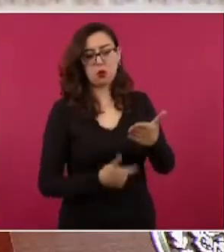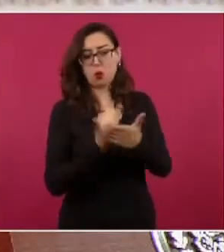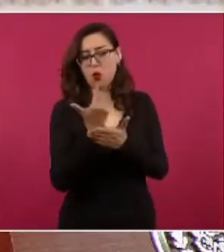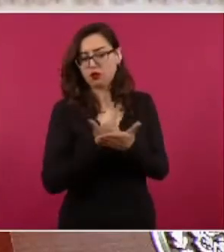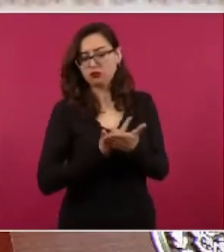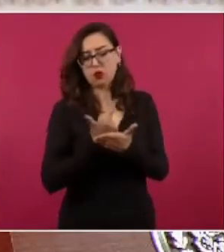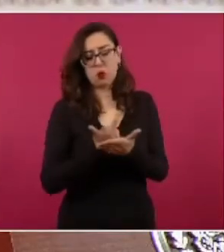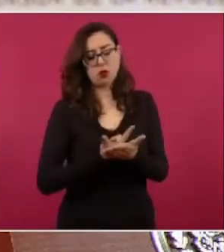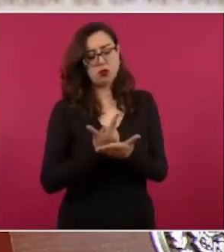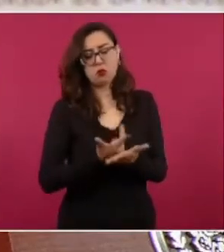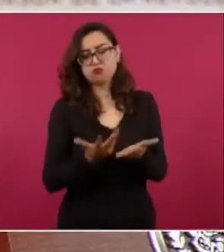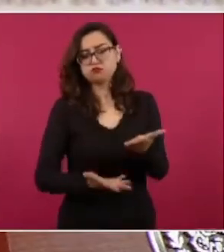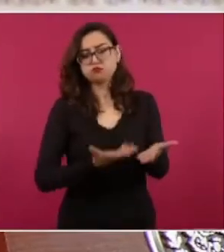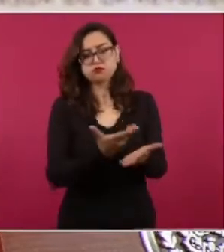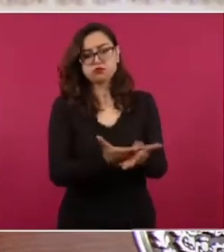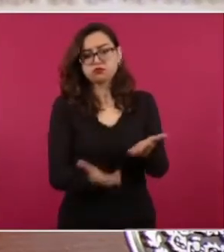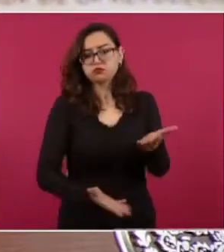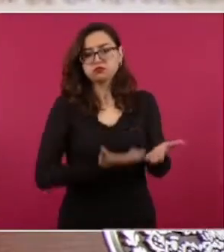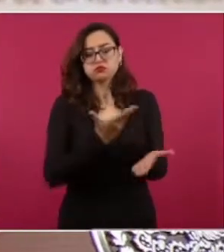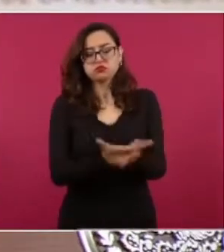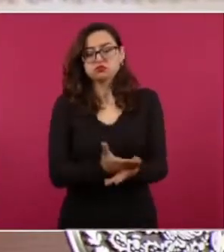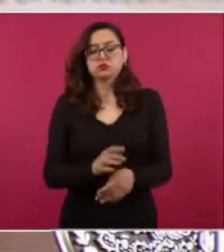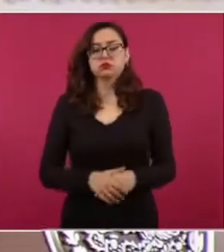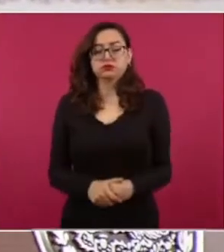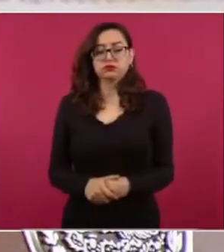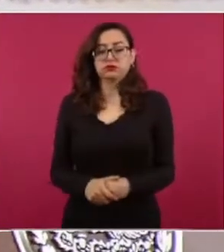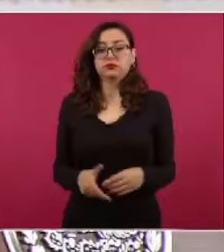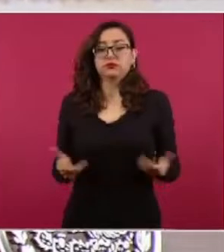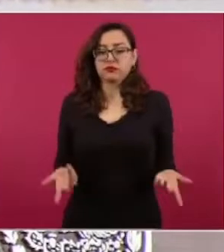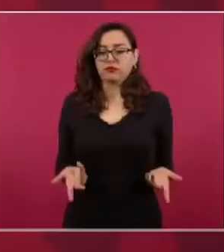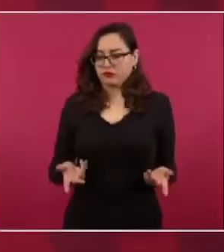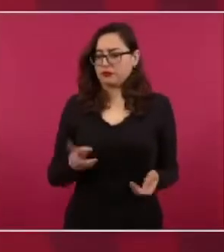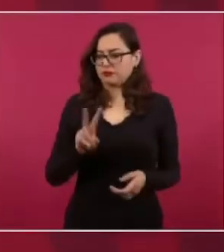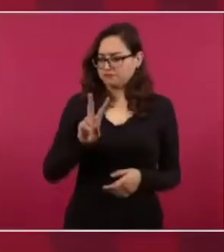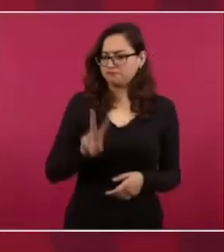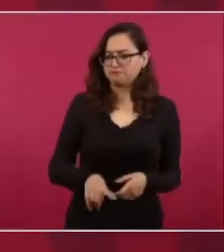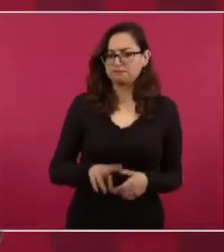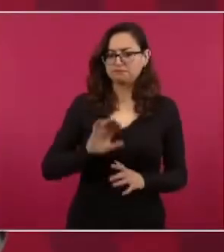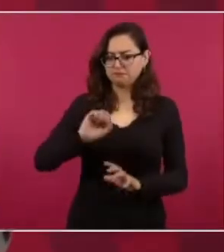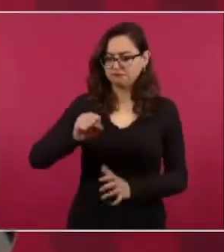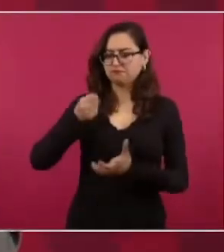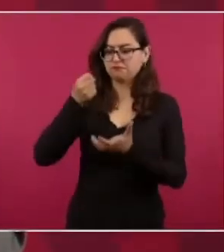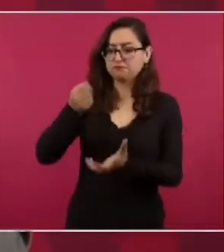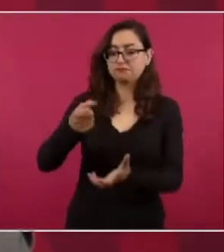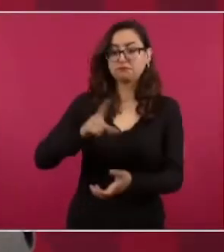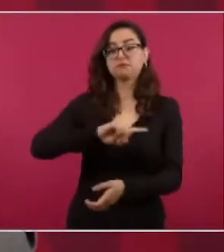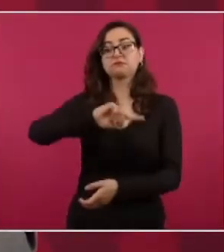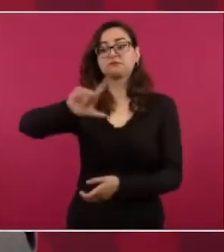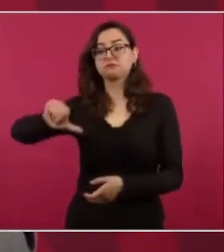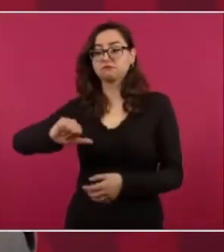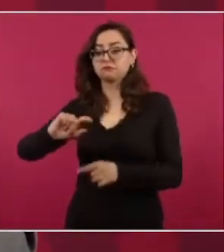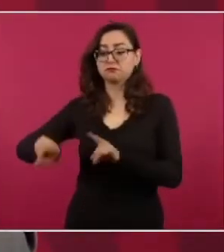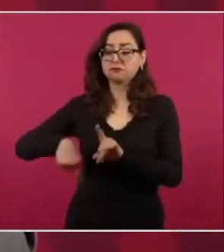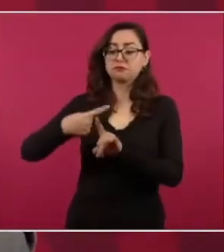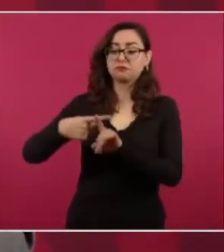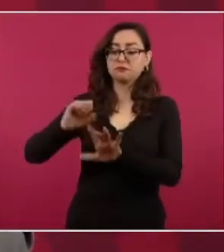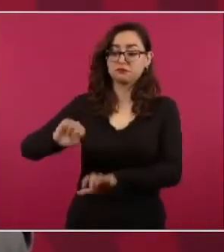y de este presupuesto adicional que